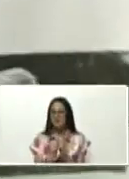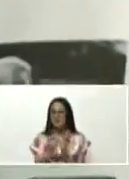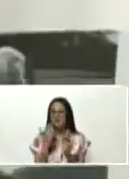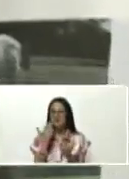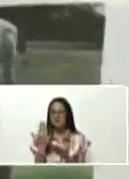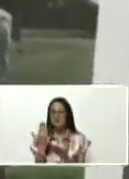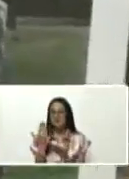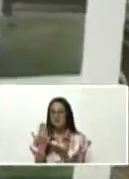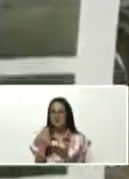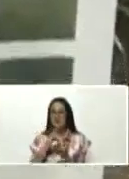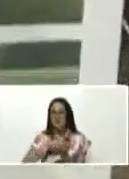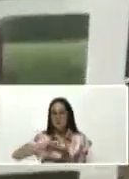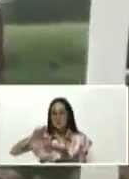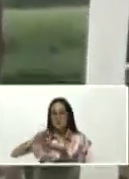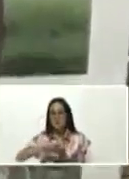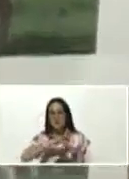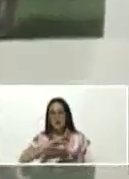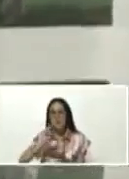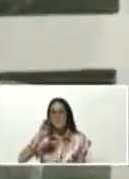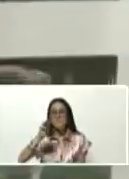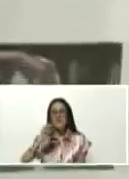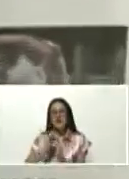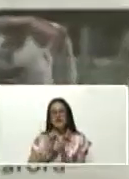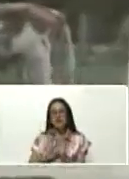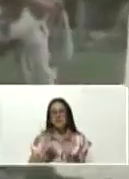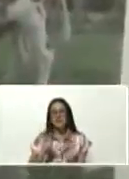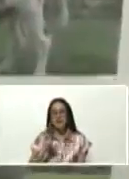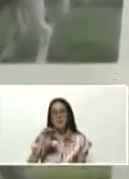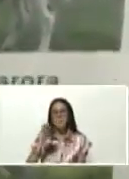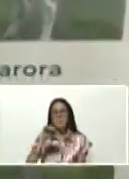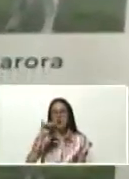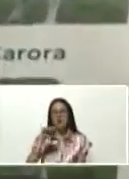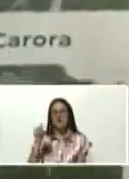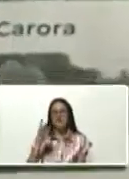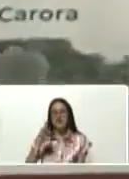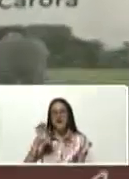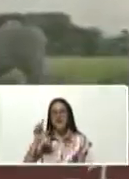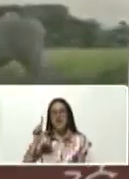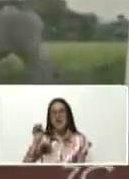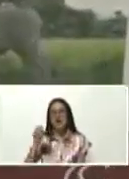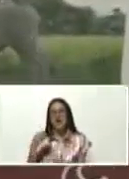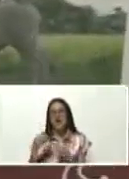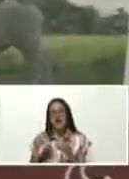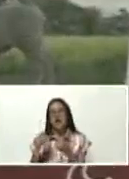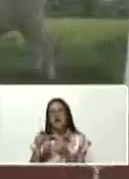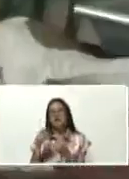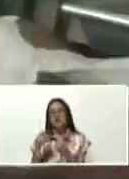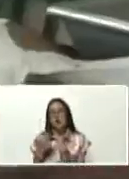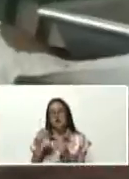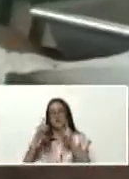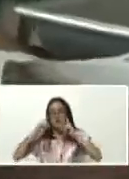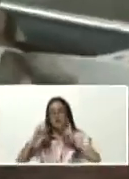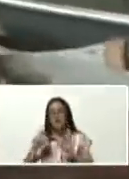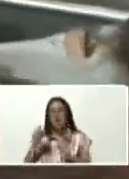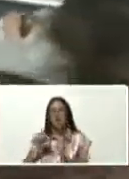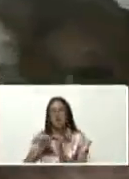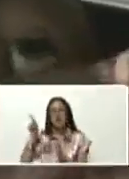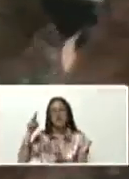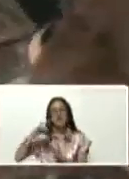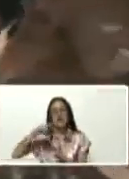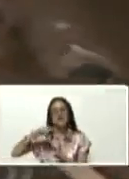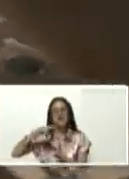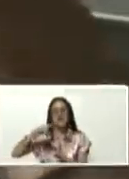verdadera mozzarella y para eso es que sirve realmente. Son equipos hechos en el Táchira por profesionales nuestros y lo